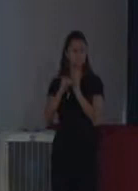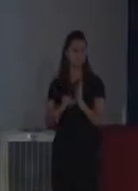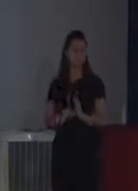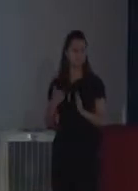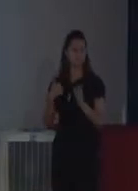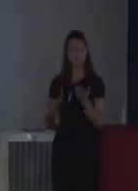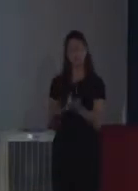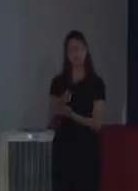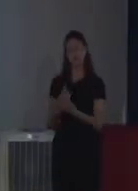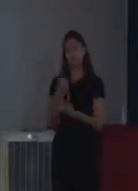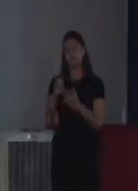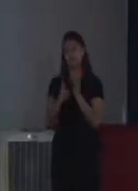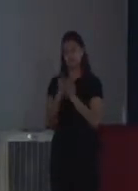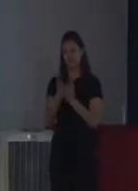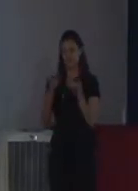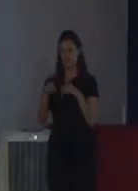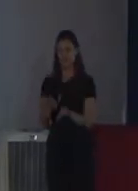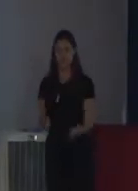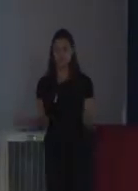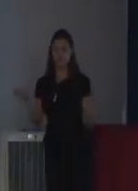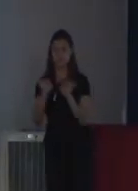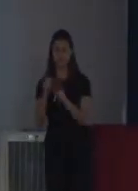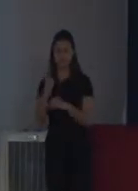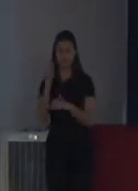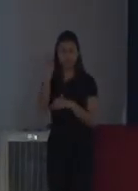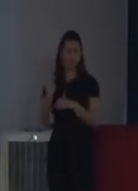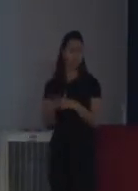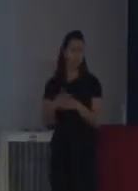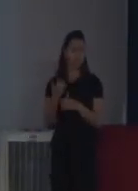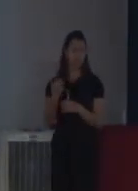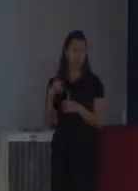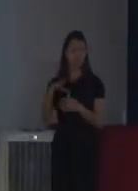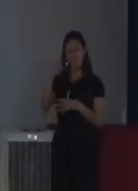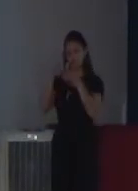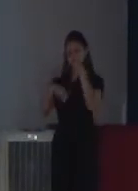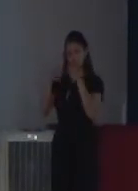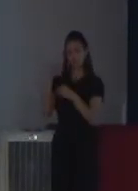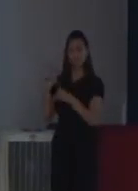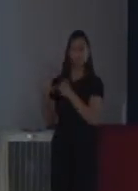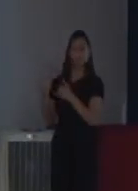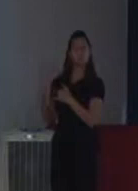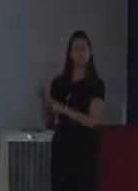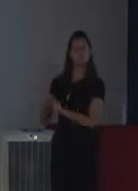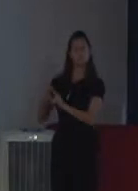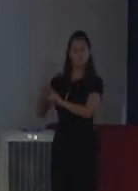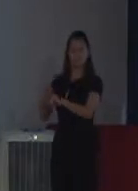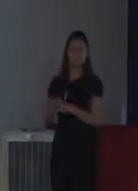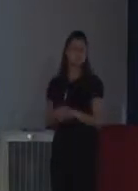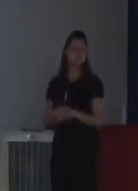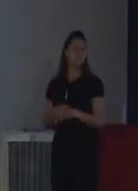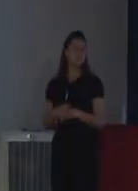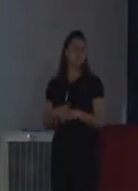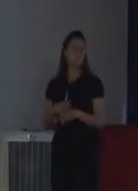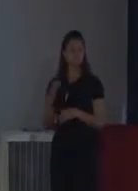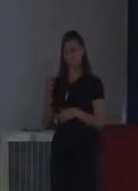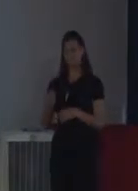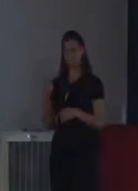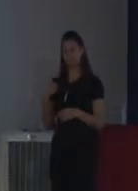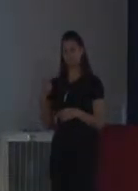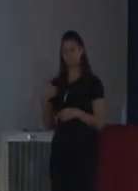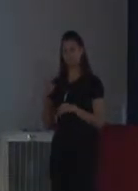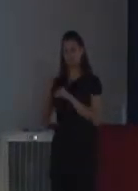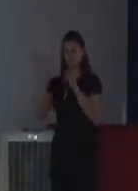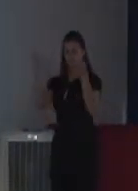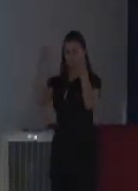exista. Y yo le recomiendo un libro también importante de una persona de la que yo he aprendido en los últimos meses, que entre otras cosas le hago una